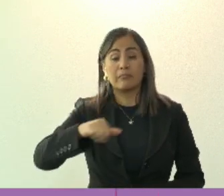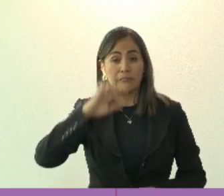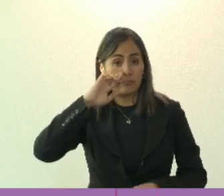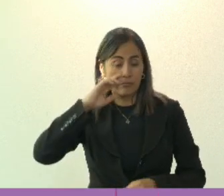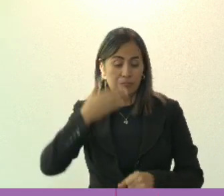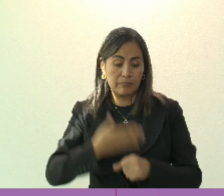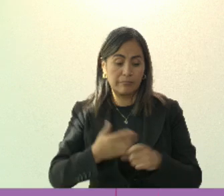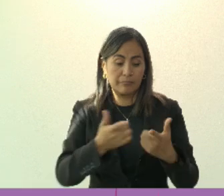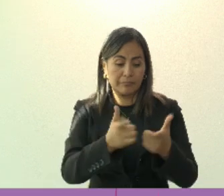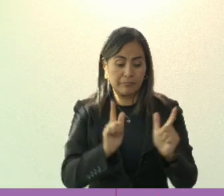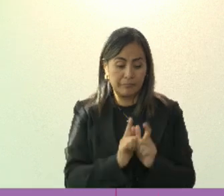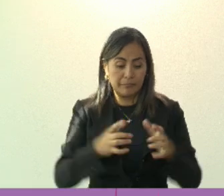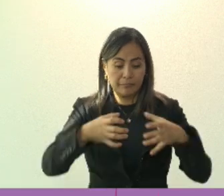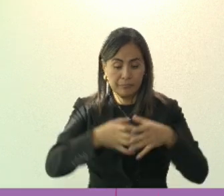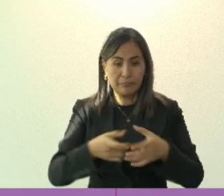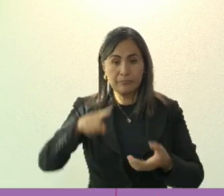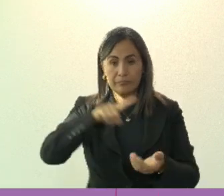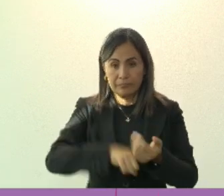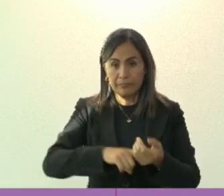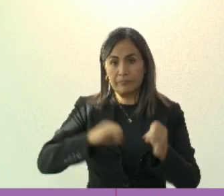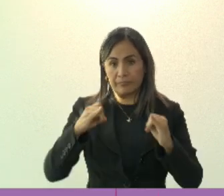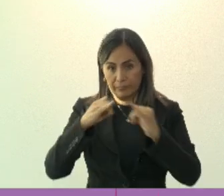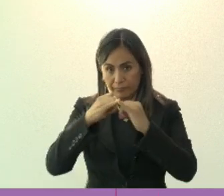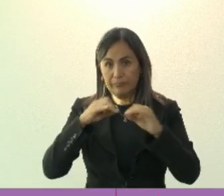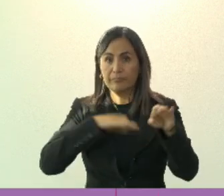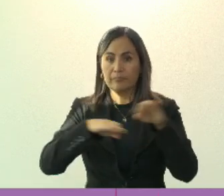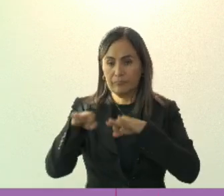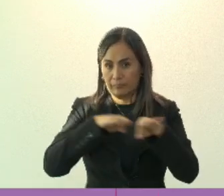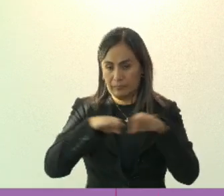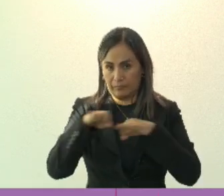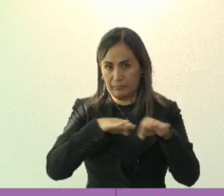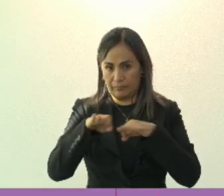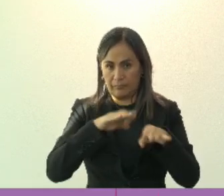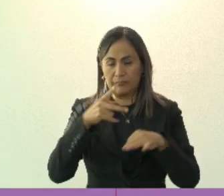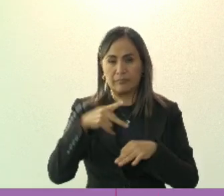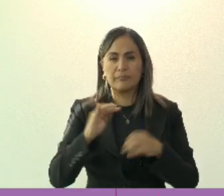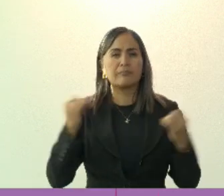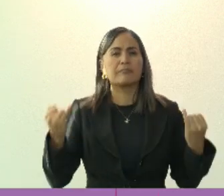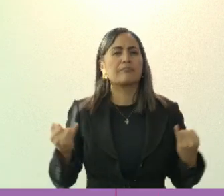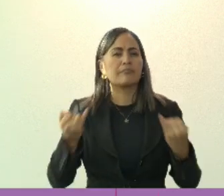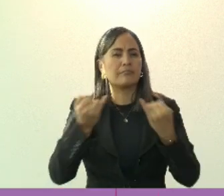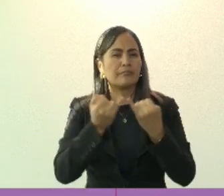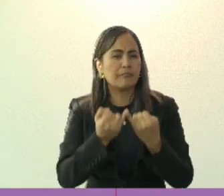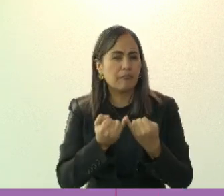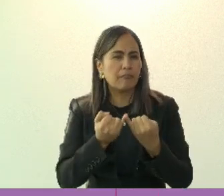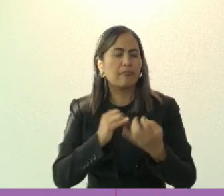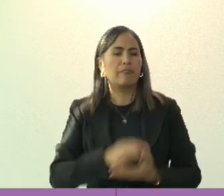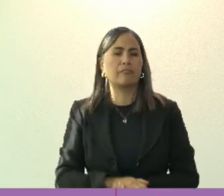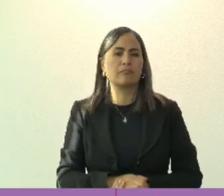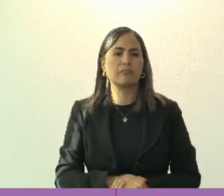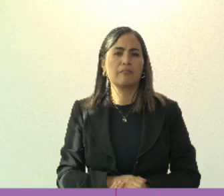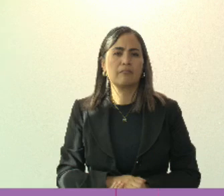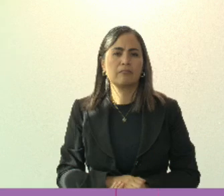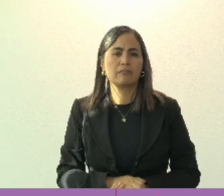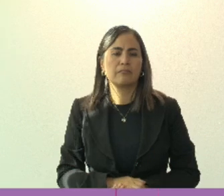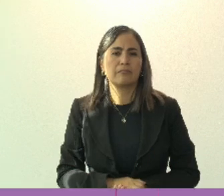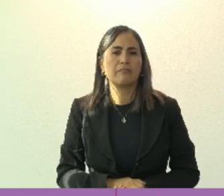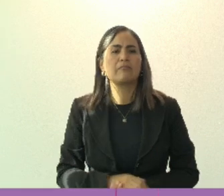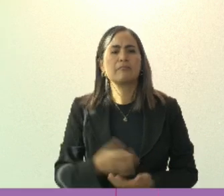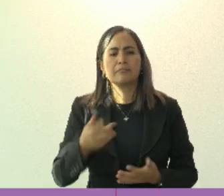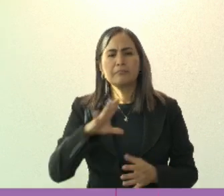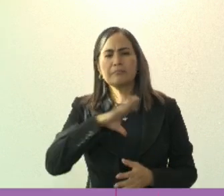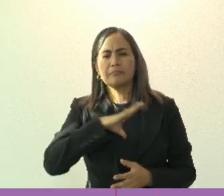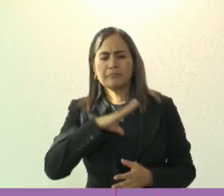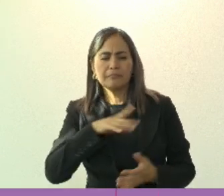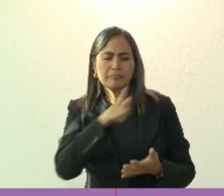la institución. Pero también algo muy importante que él nos dice, porque si existen esos